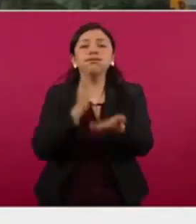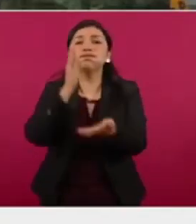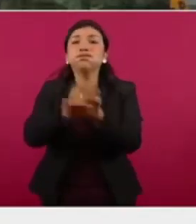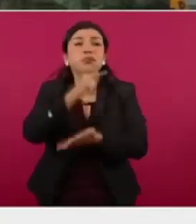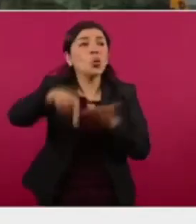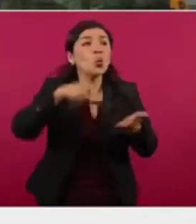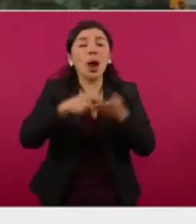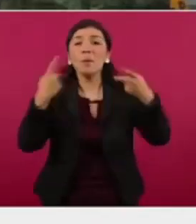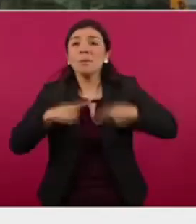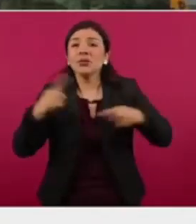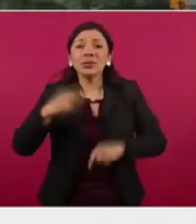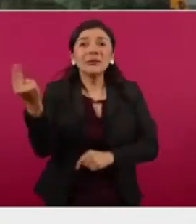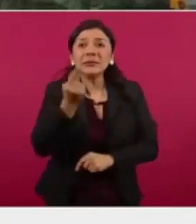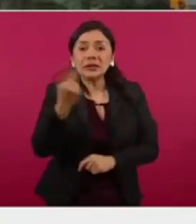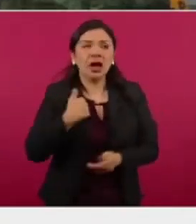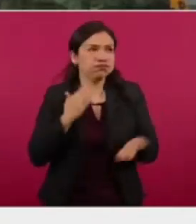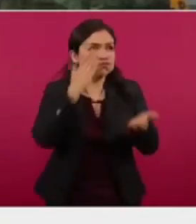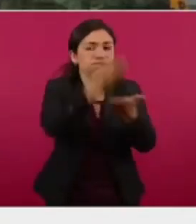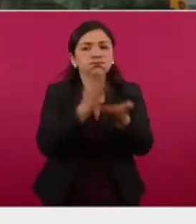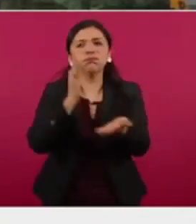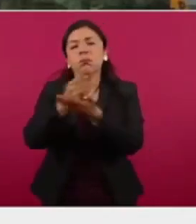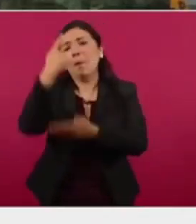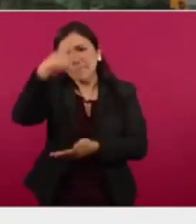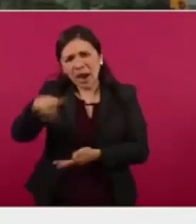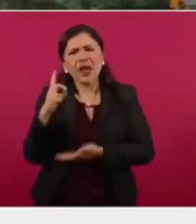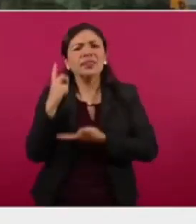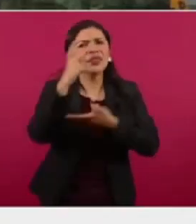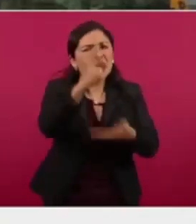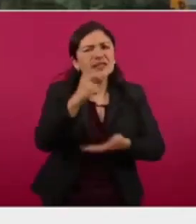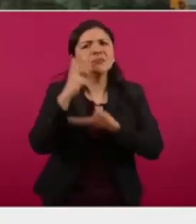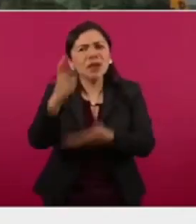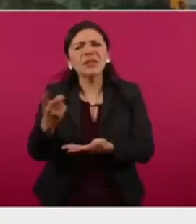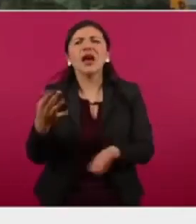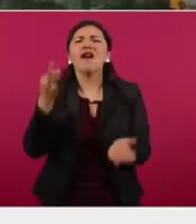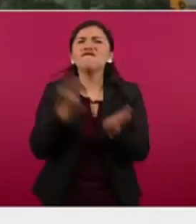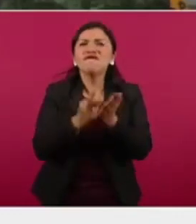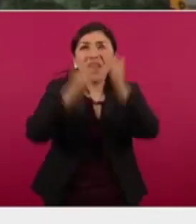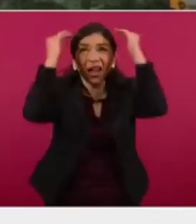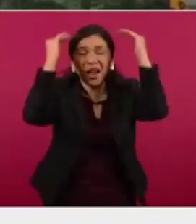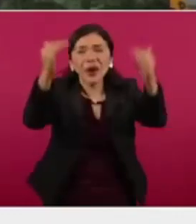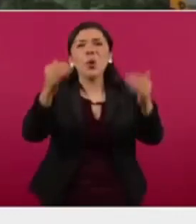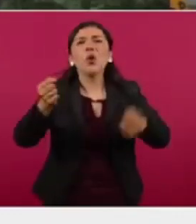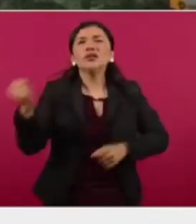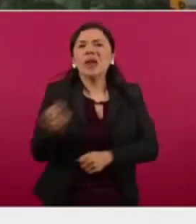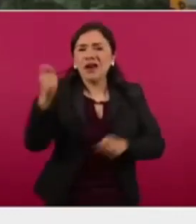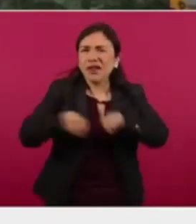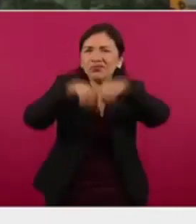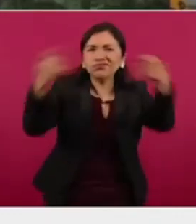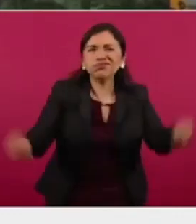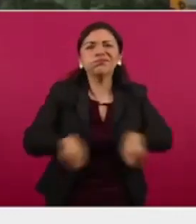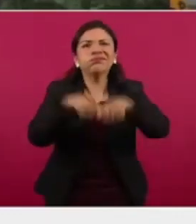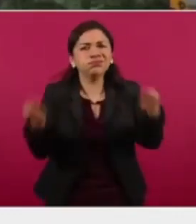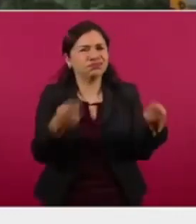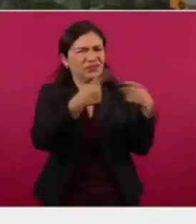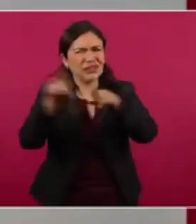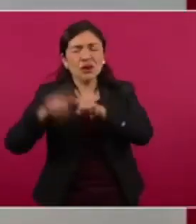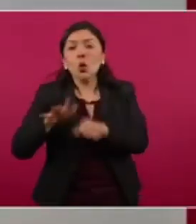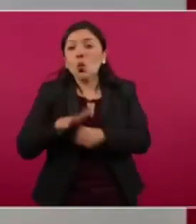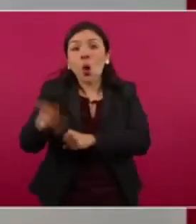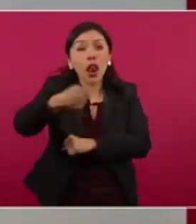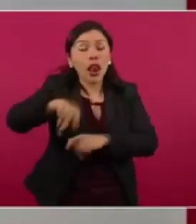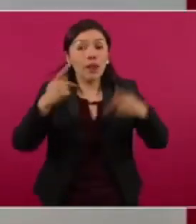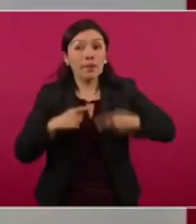necesidad, entregando las despensas y las láminas, los cobertores, todo lo que haya necesidad para cubrir a